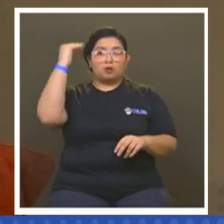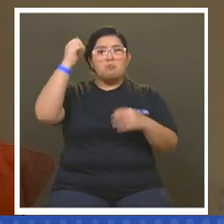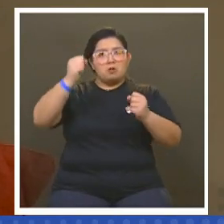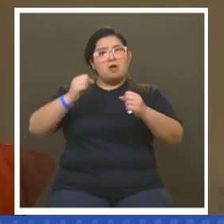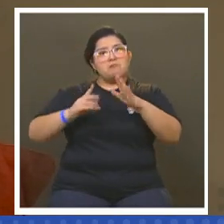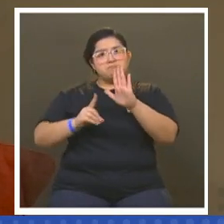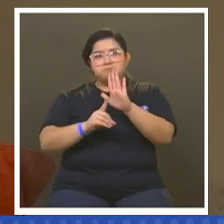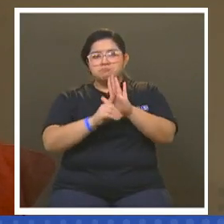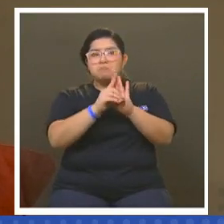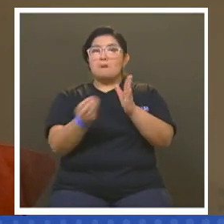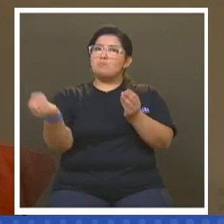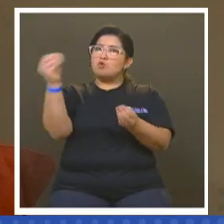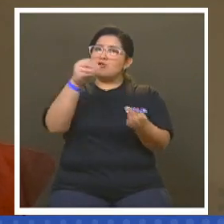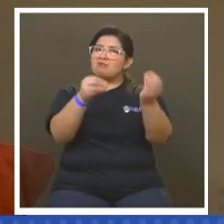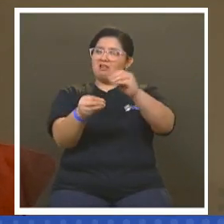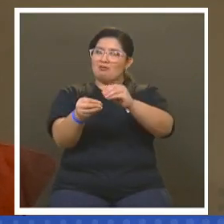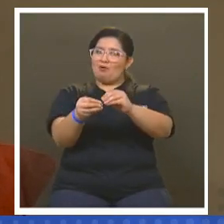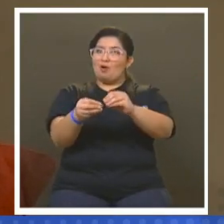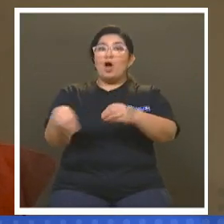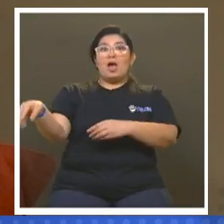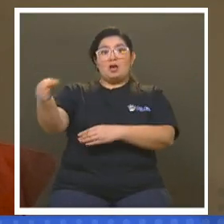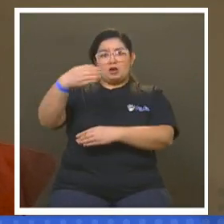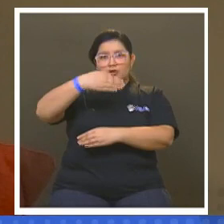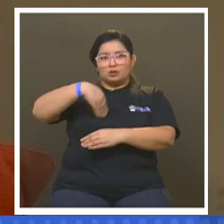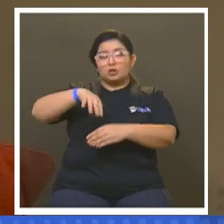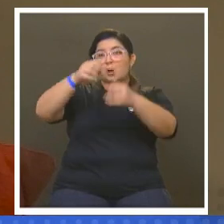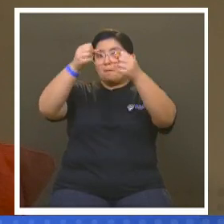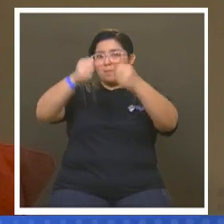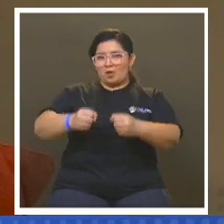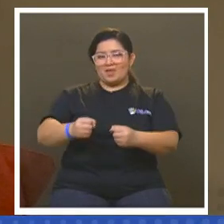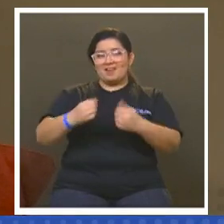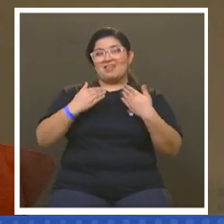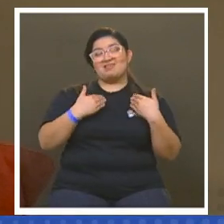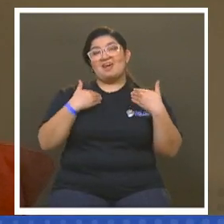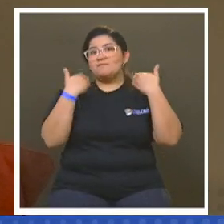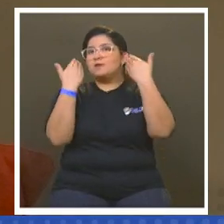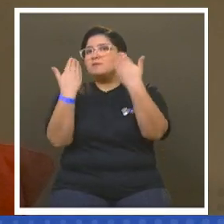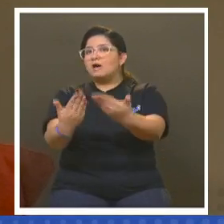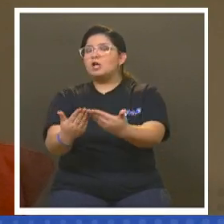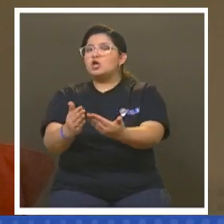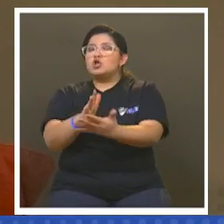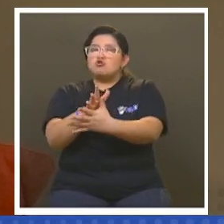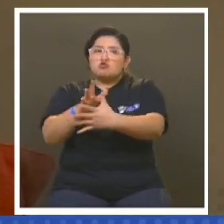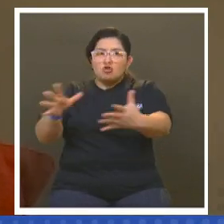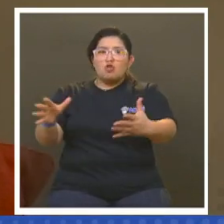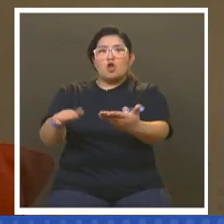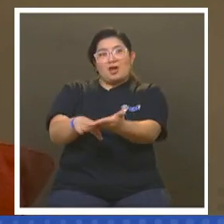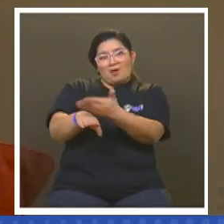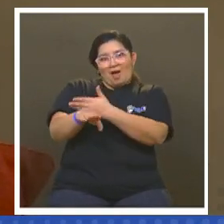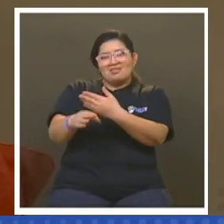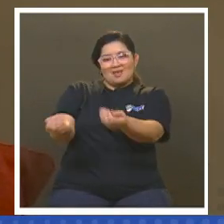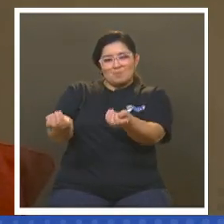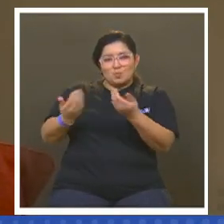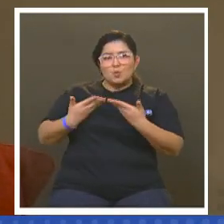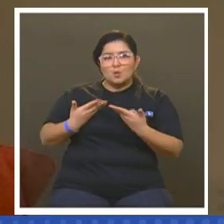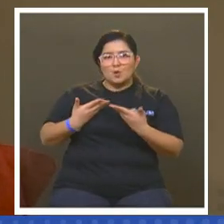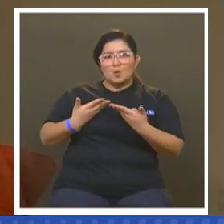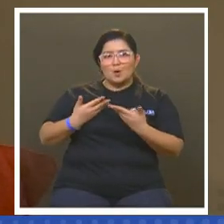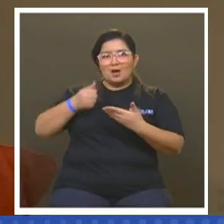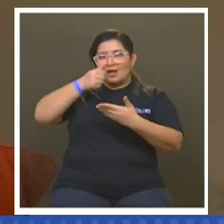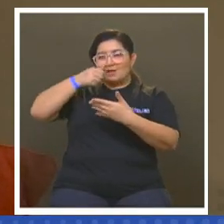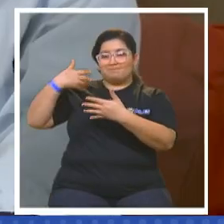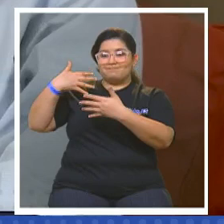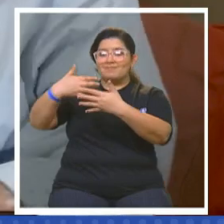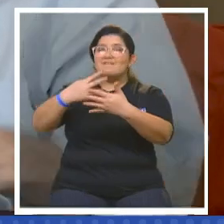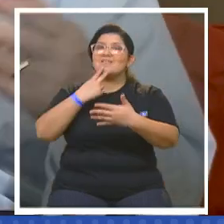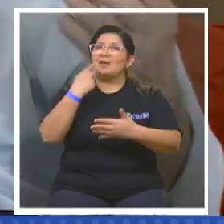creciendo y aportando, y nosotros poder devolverles lo mucho que ellos nos han regalado a lo largo de